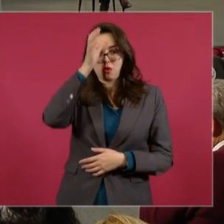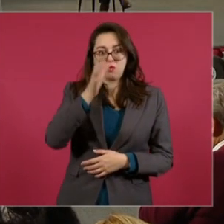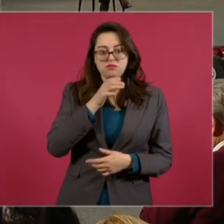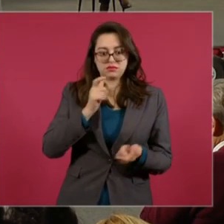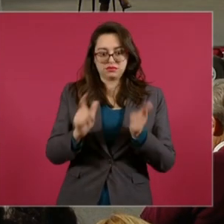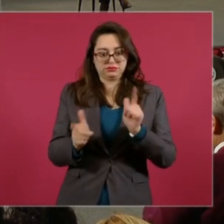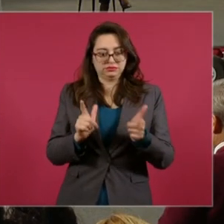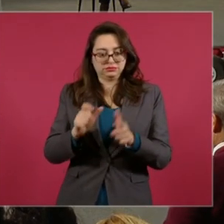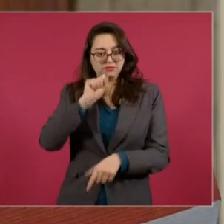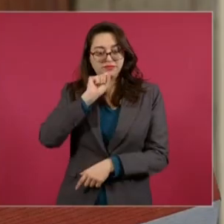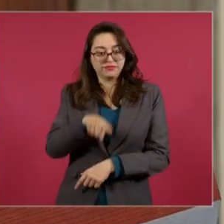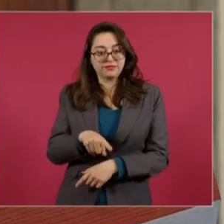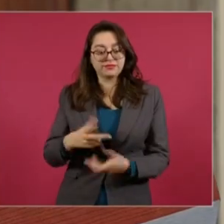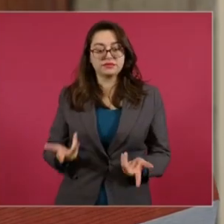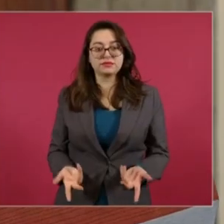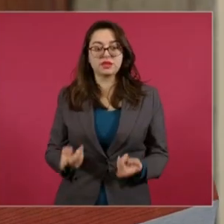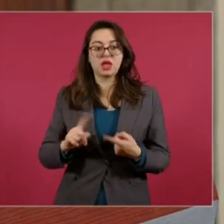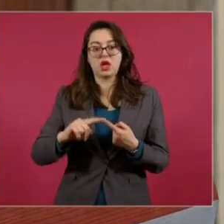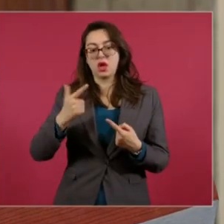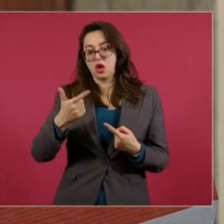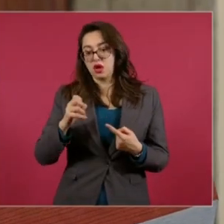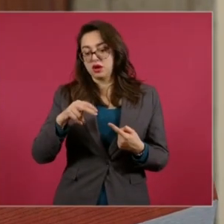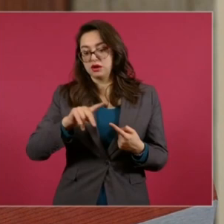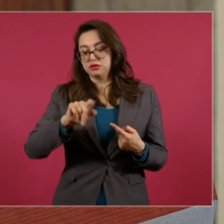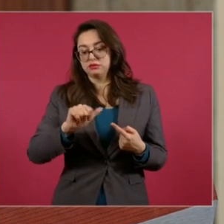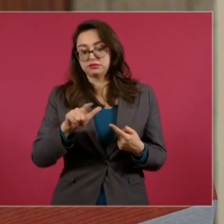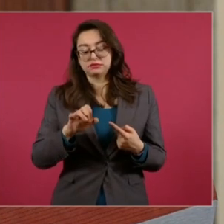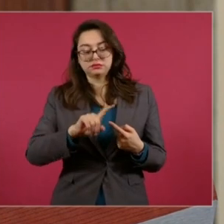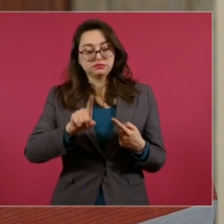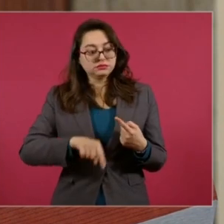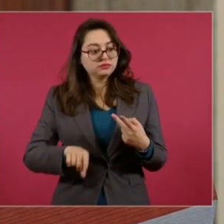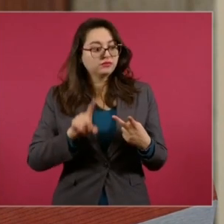¿Y qué hay ahí de apellidos? González,